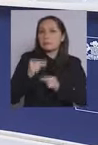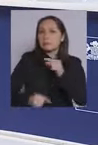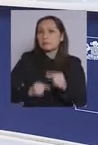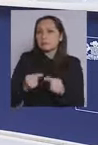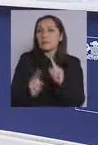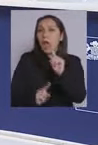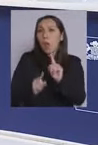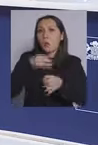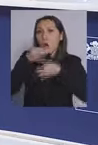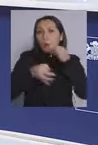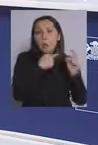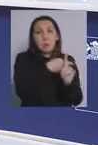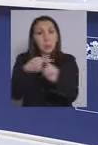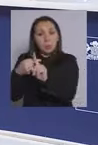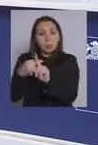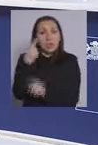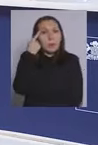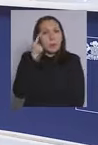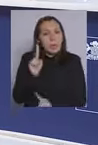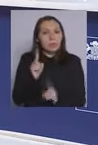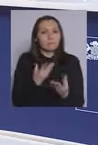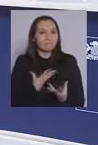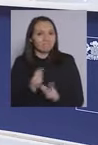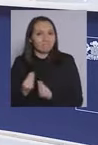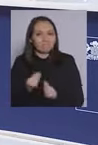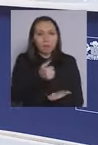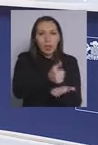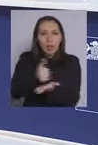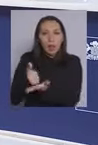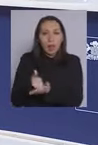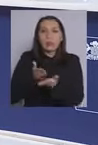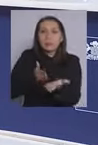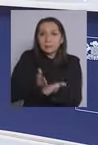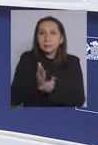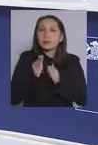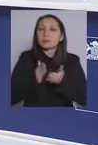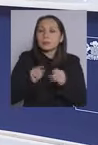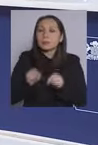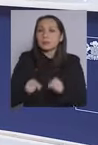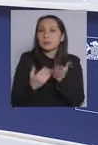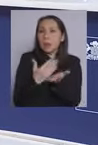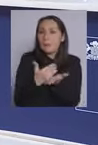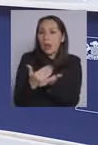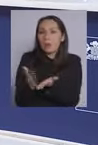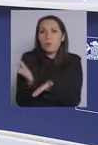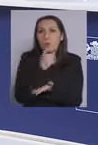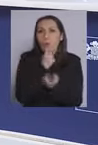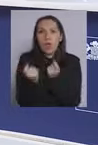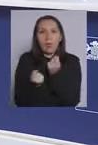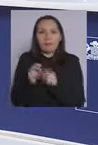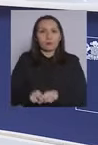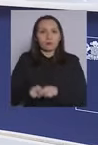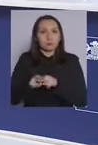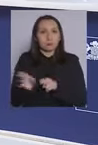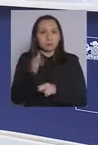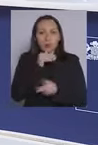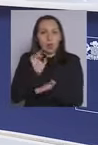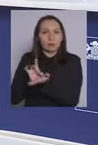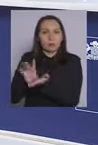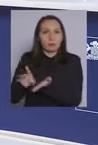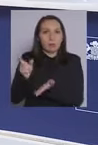hay comentarios positivos, pero hay temor en los alcaldes por la implementación de este plan. Esto porque no hay recursos ya